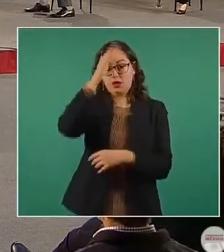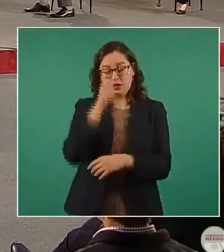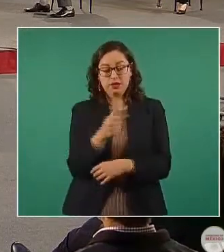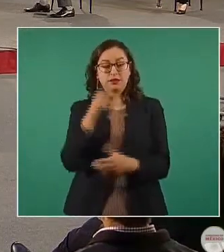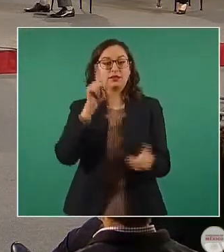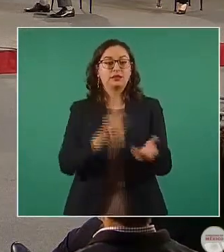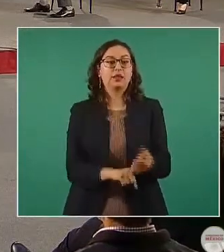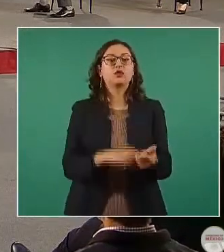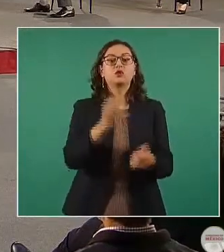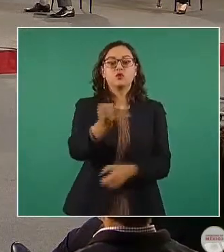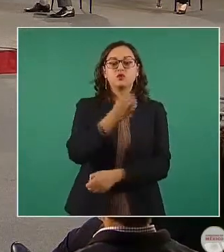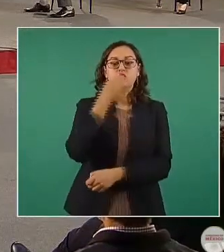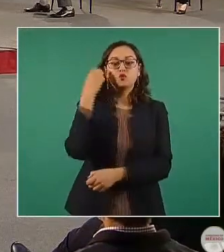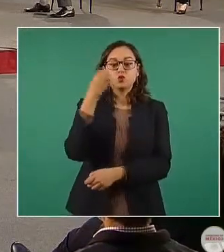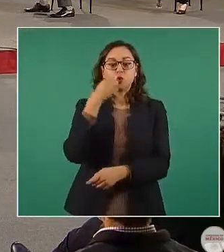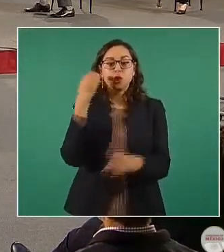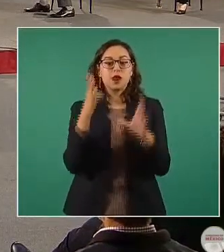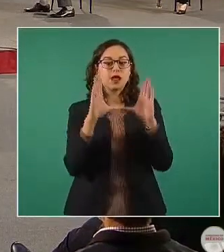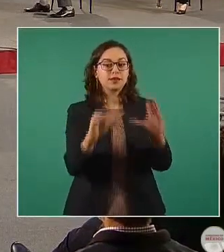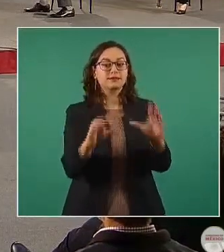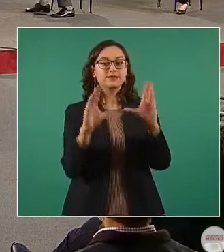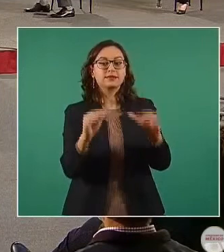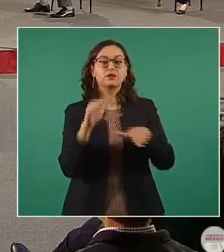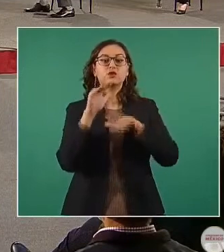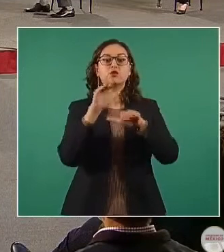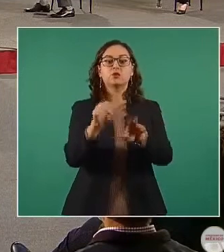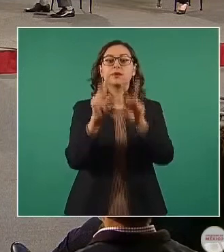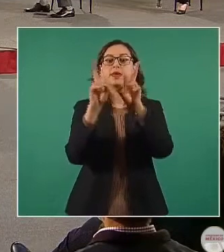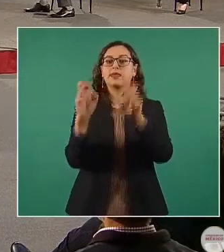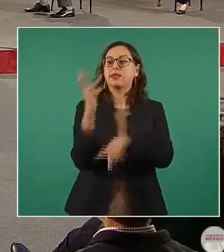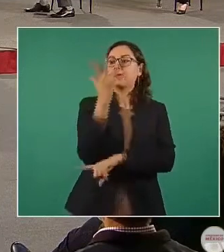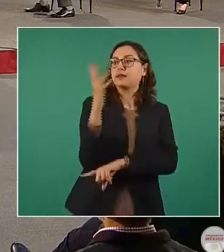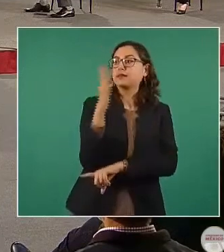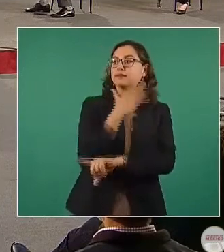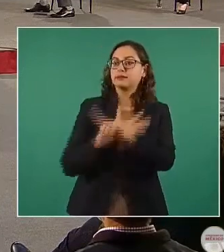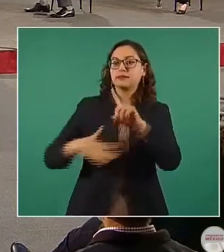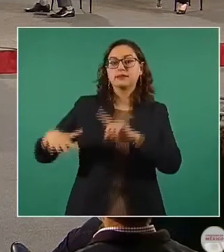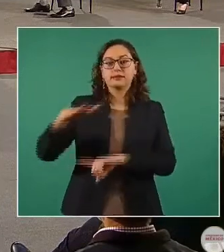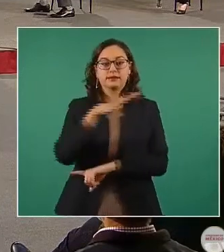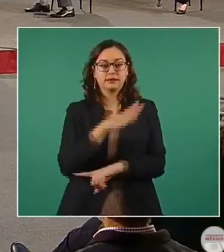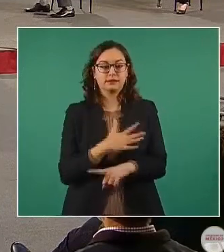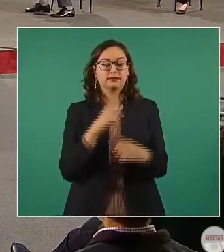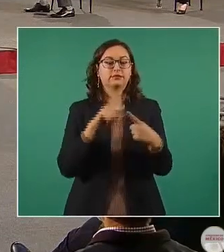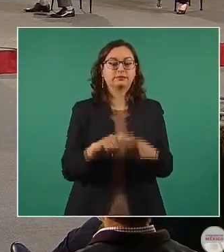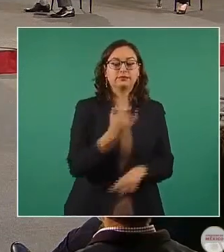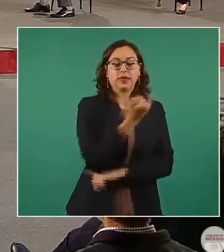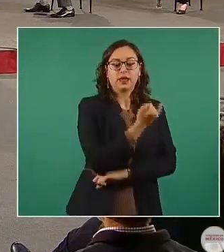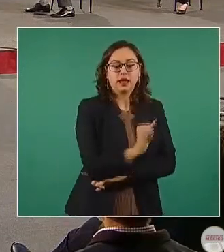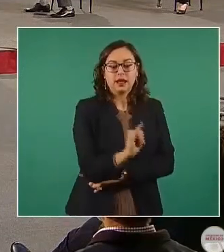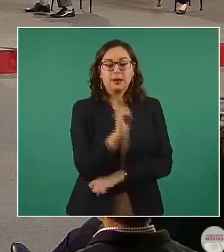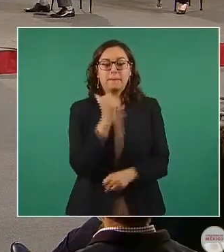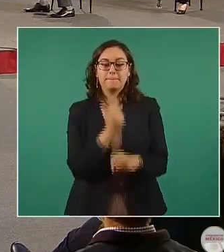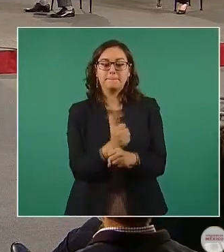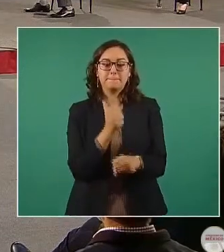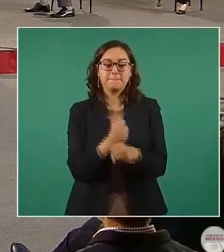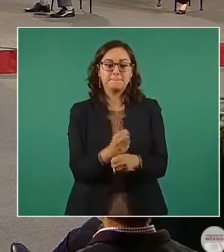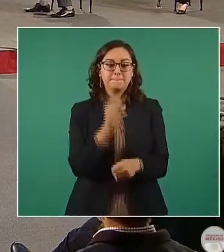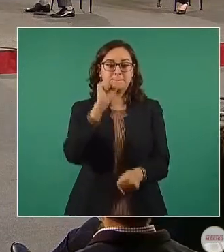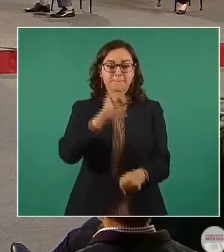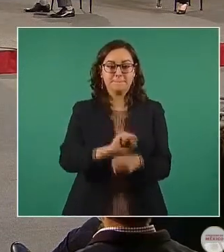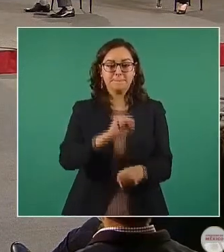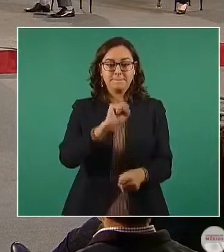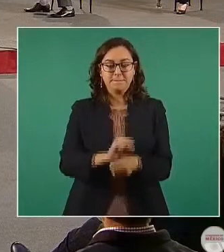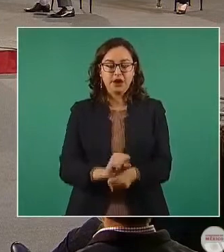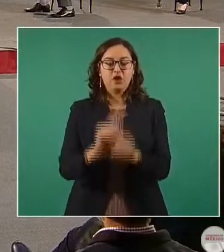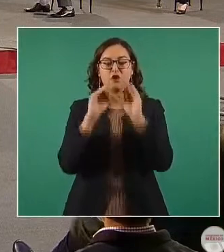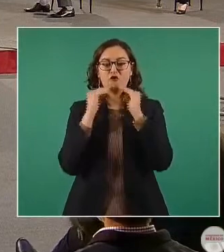en las aulas en los diferentes grados, en preescolar, en primaria, en secundaria, en sus